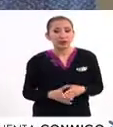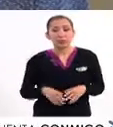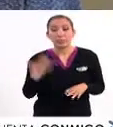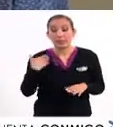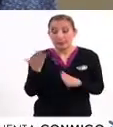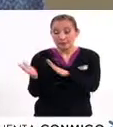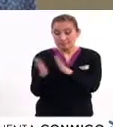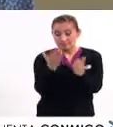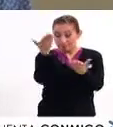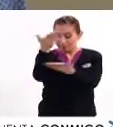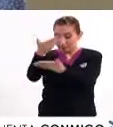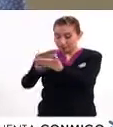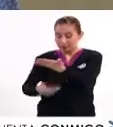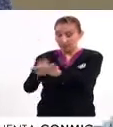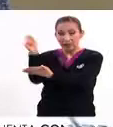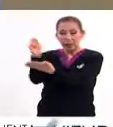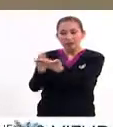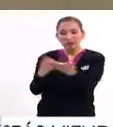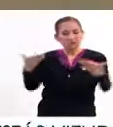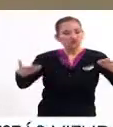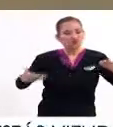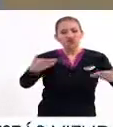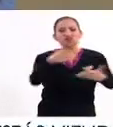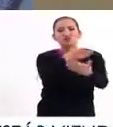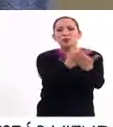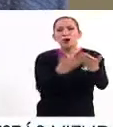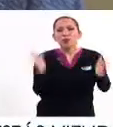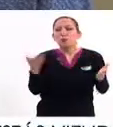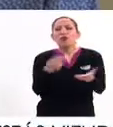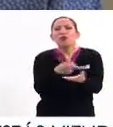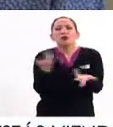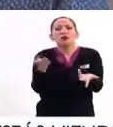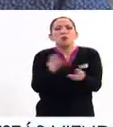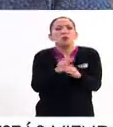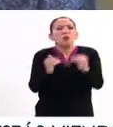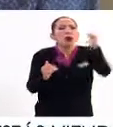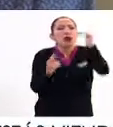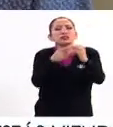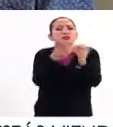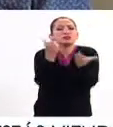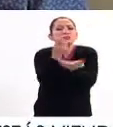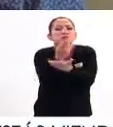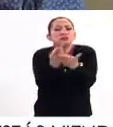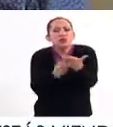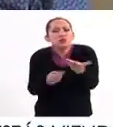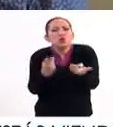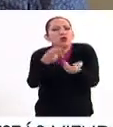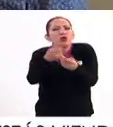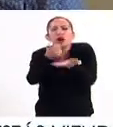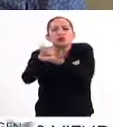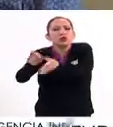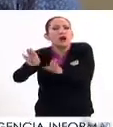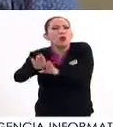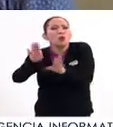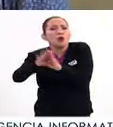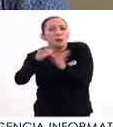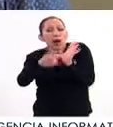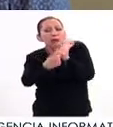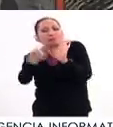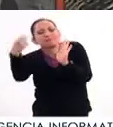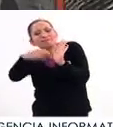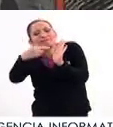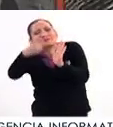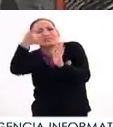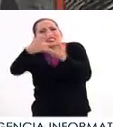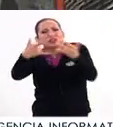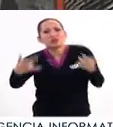frente al texto escrito, ¿qué ventajas tiene? Parece obvio, pero me gustaría saber qué piensas, la ilustración como forma de decir cosas,